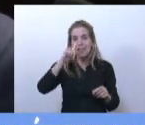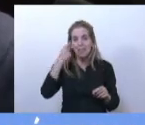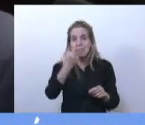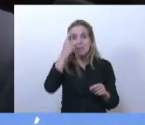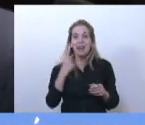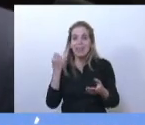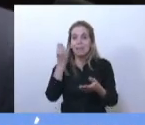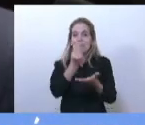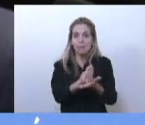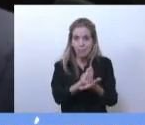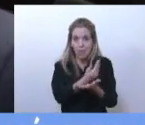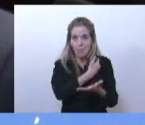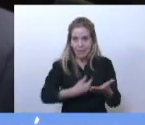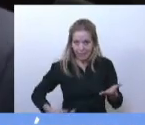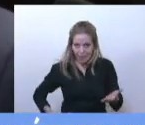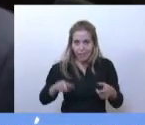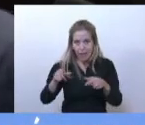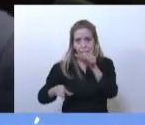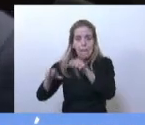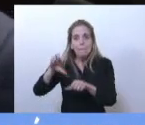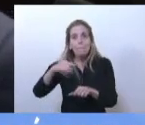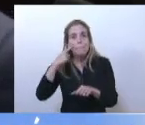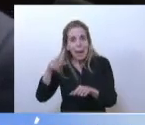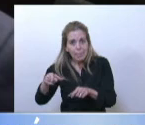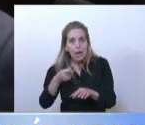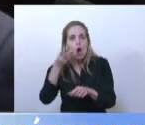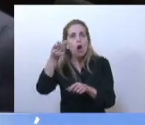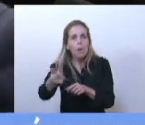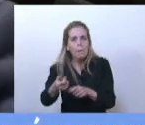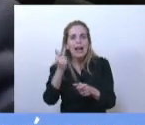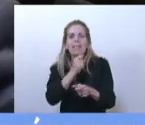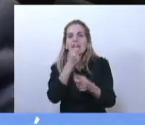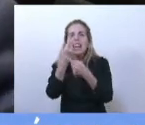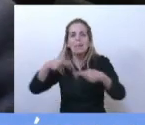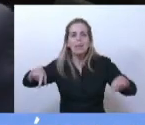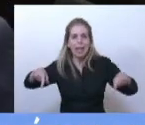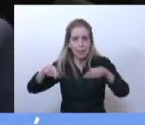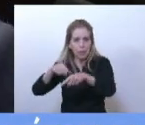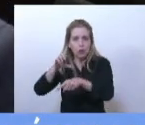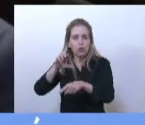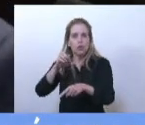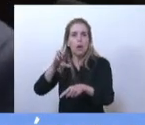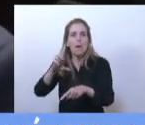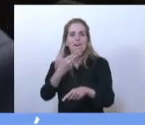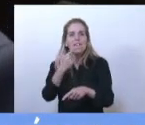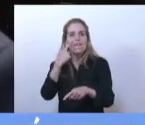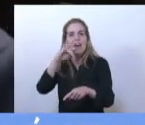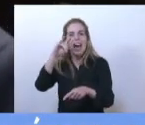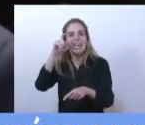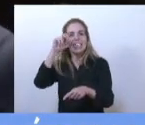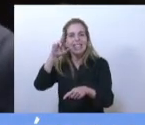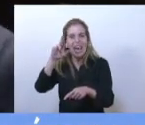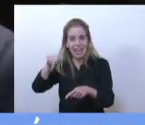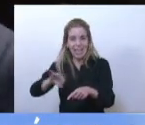facer medicamentos y en estos dos años le ha pagado mil 460 millones de pesos en medicamentos